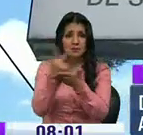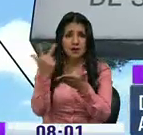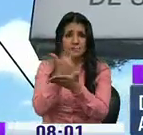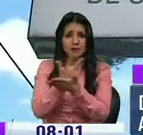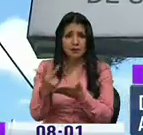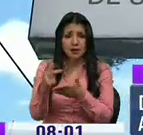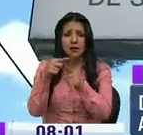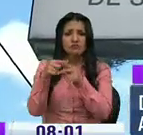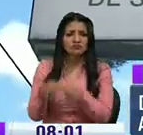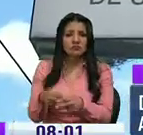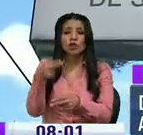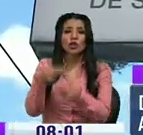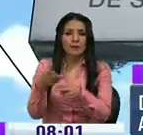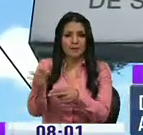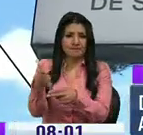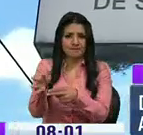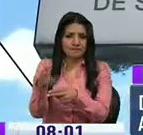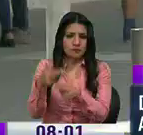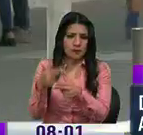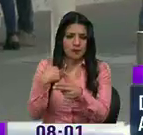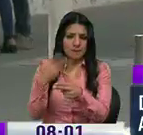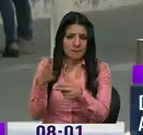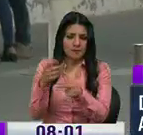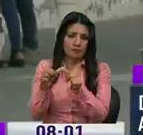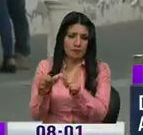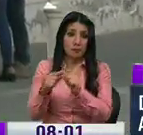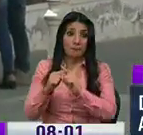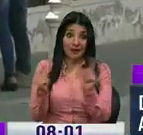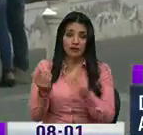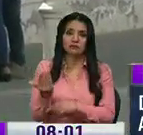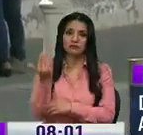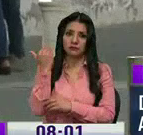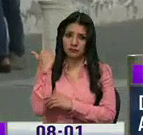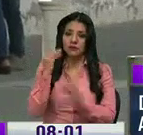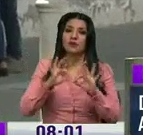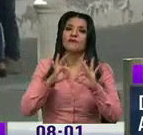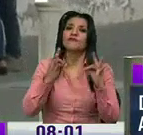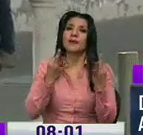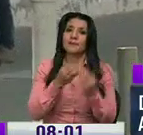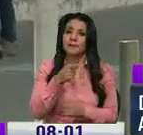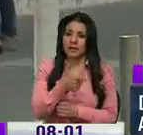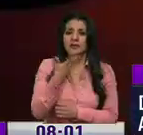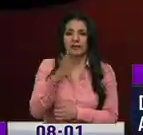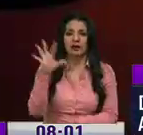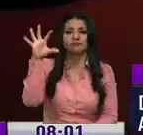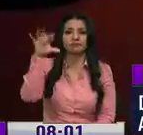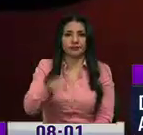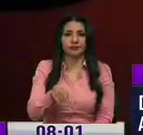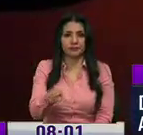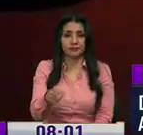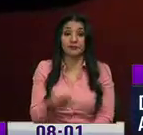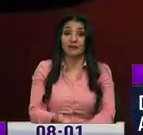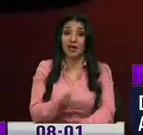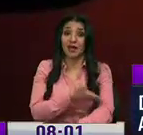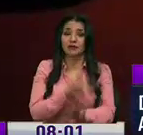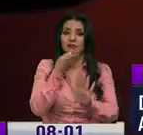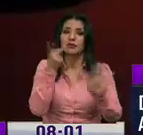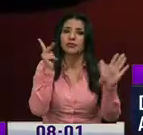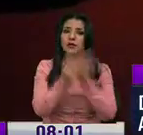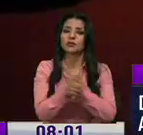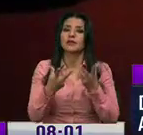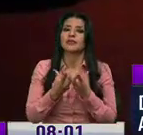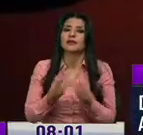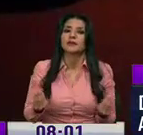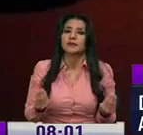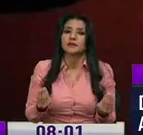NN, es decir, no estaba identificado, pero días atrás el cadáver fue reconocido por la familia. Estaba reportado como desaparecido días después